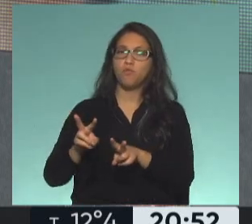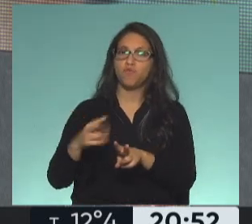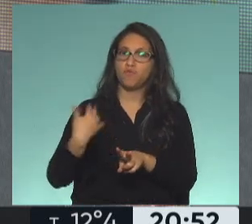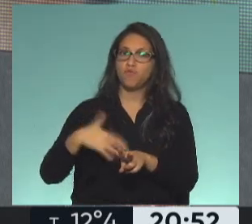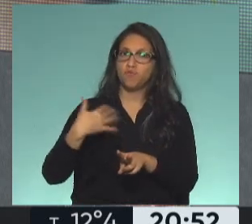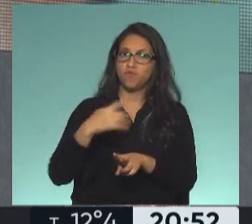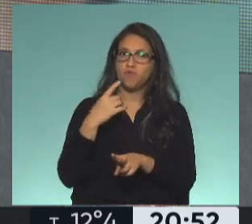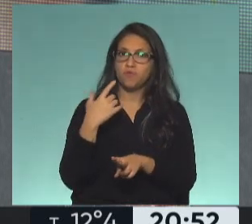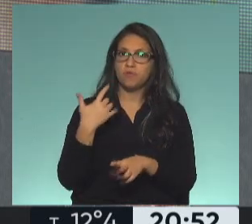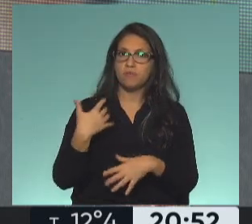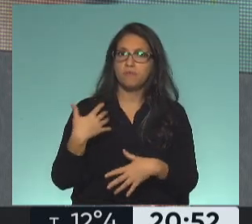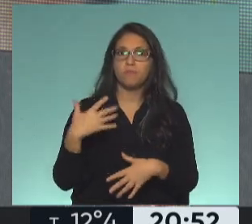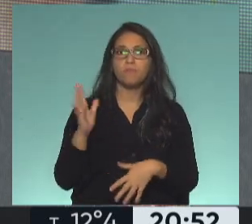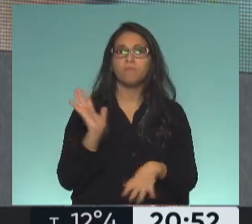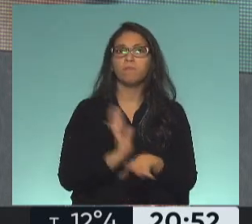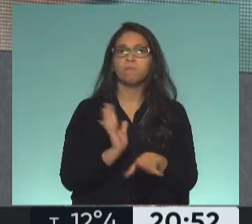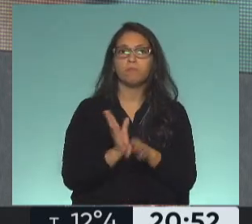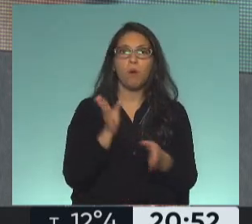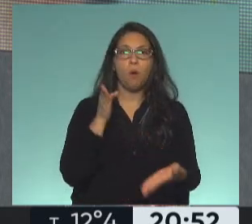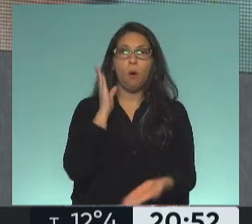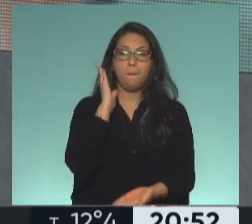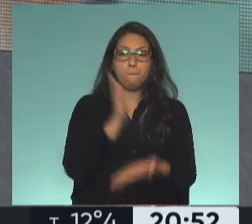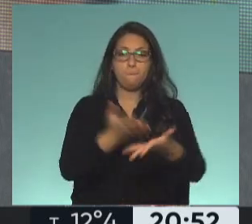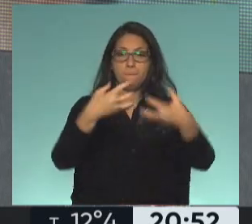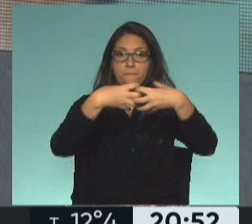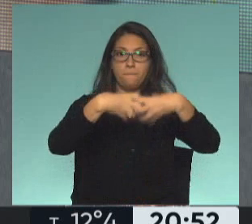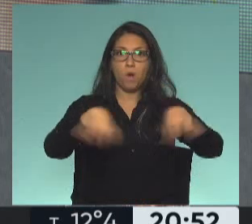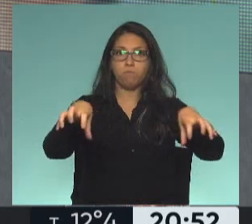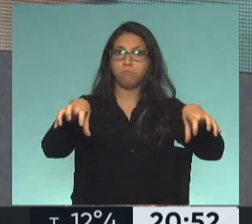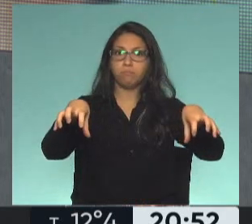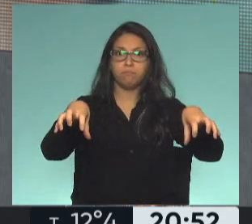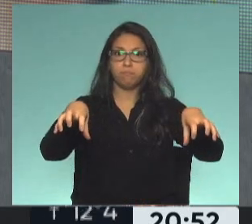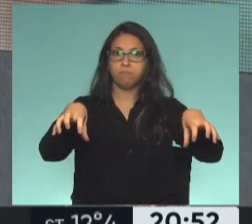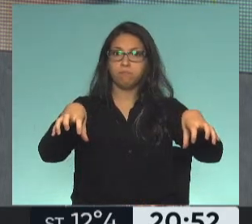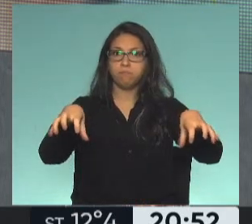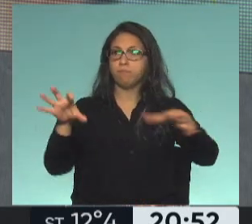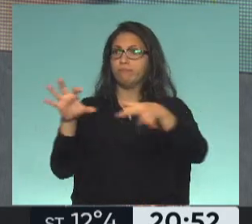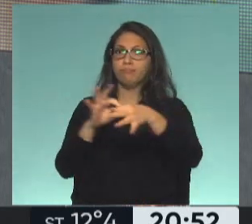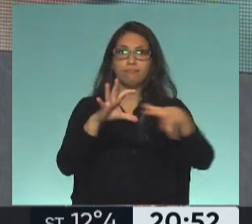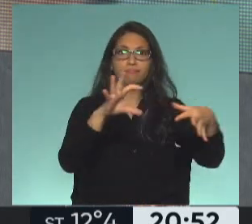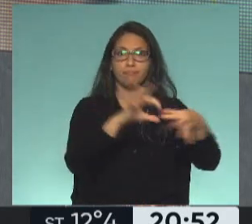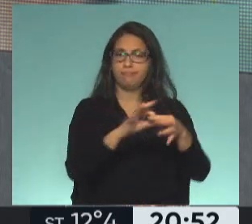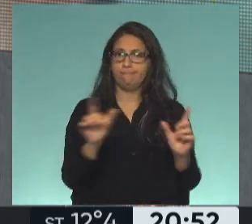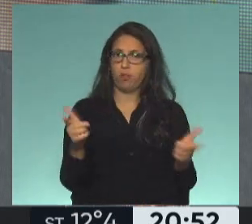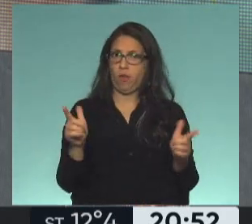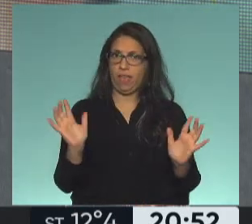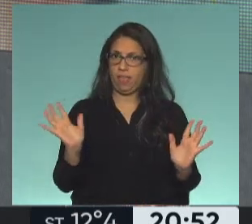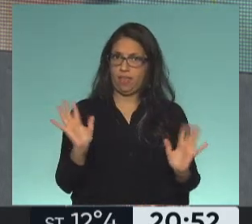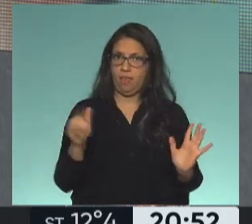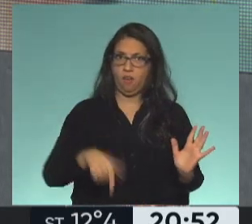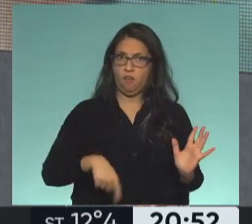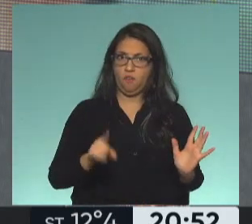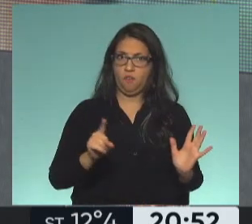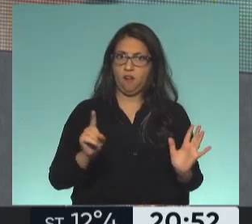porque ya no está más esa polarización de las dos alianzas de gobierno, la